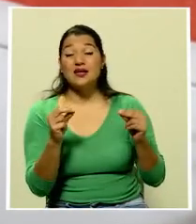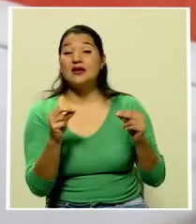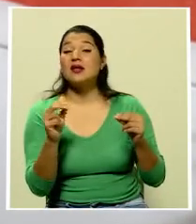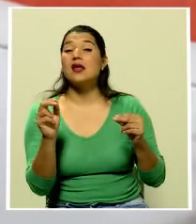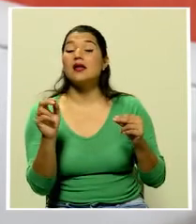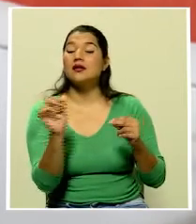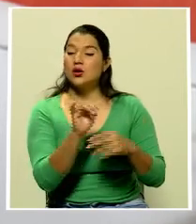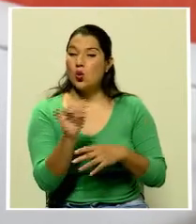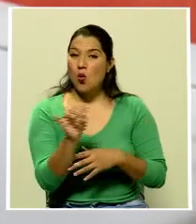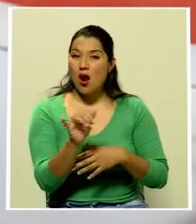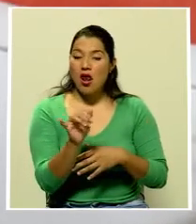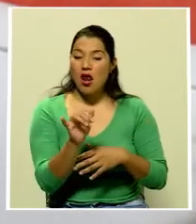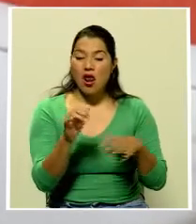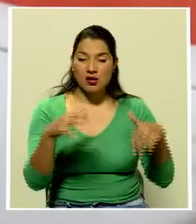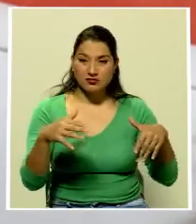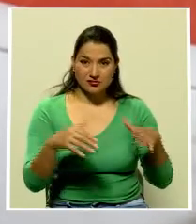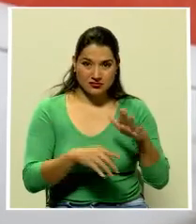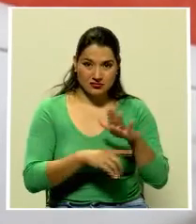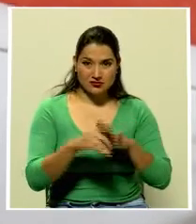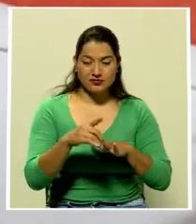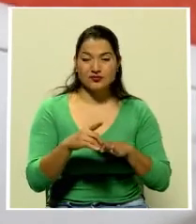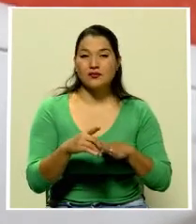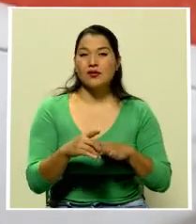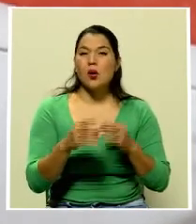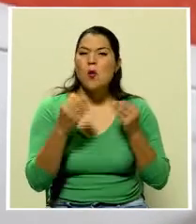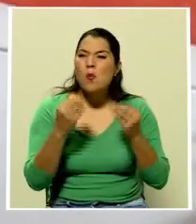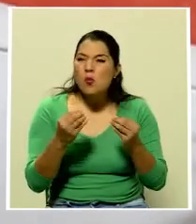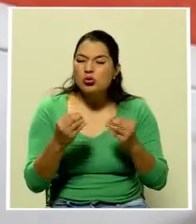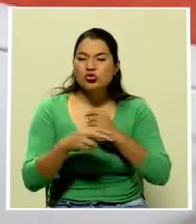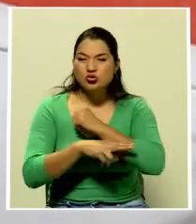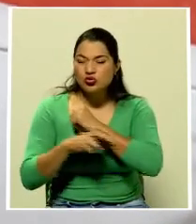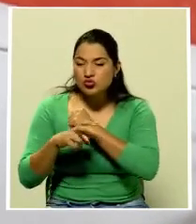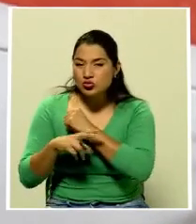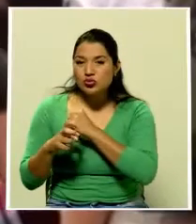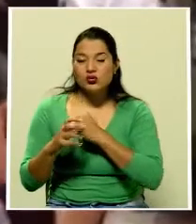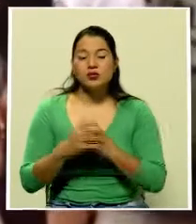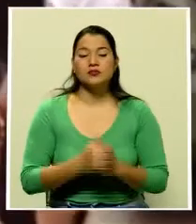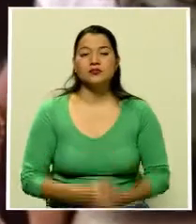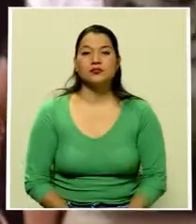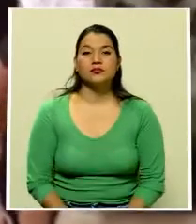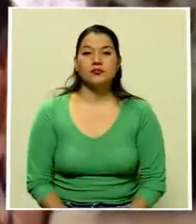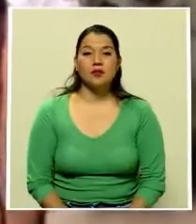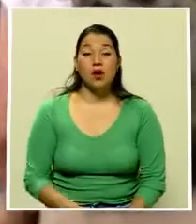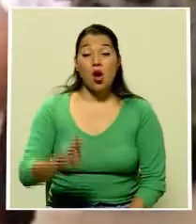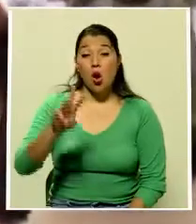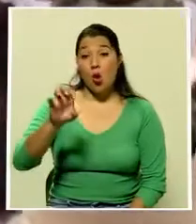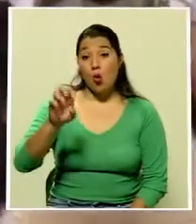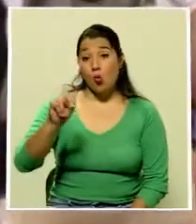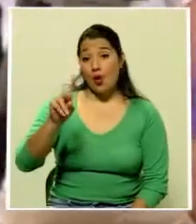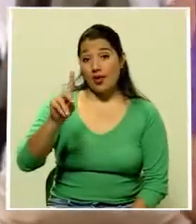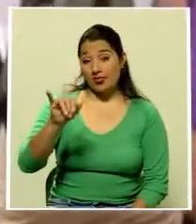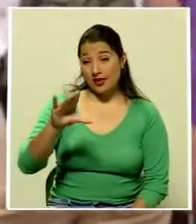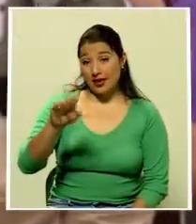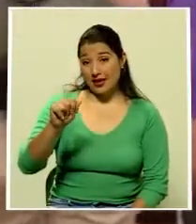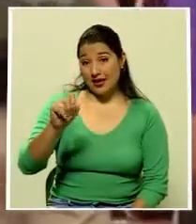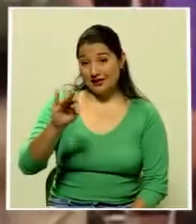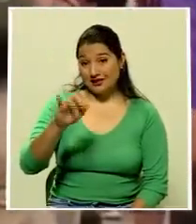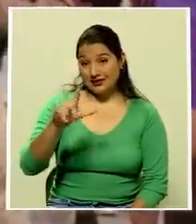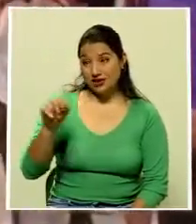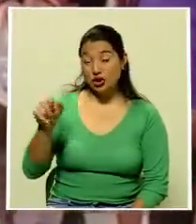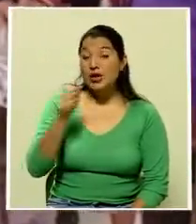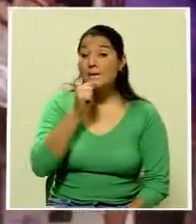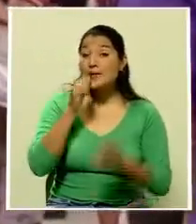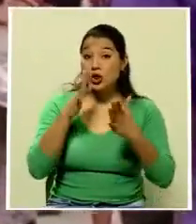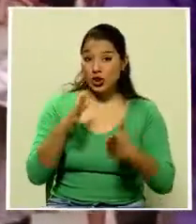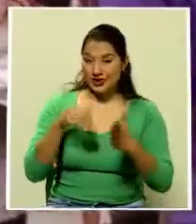bala. Había mucha persecución, mucho asedio y lo sigue habiendo. Wendy Castillo es una periodista salvadoreña